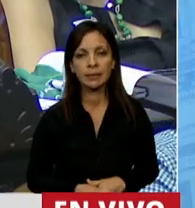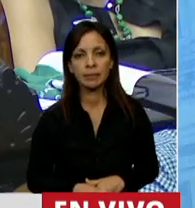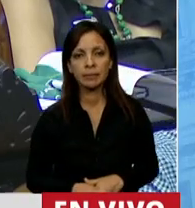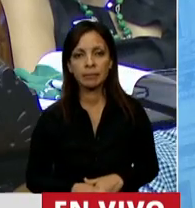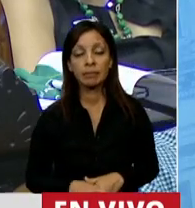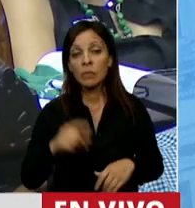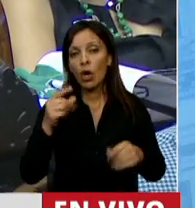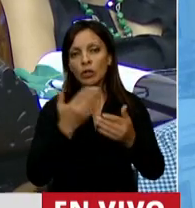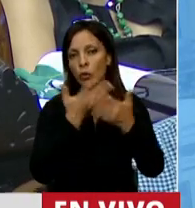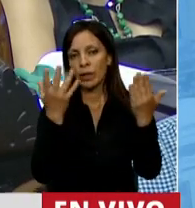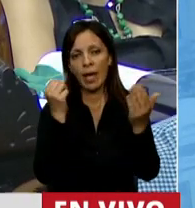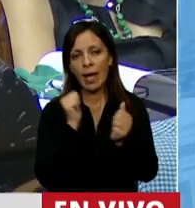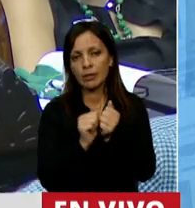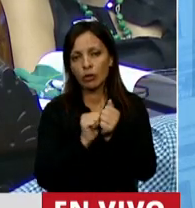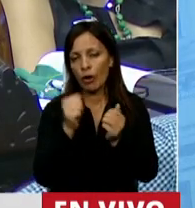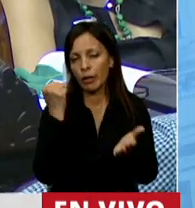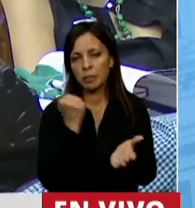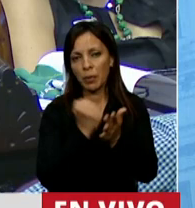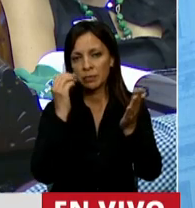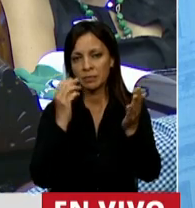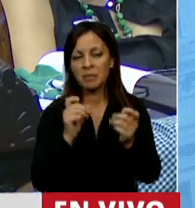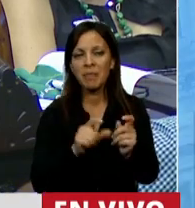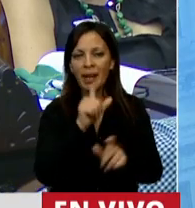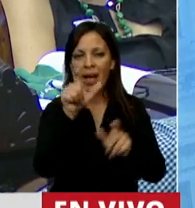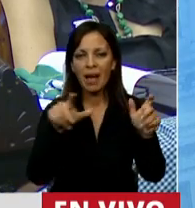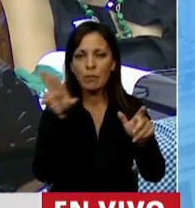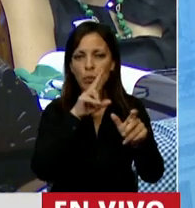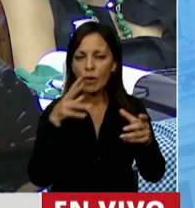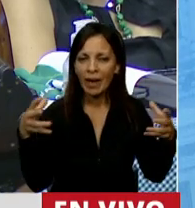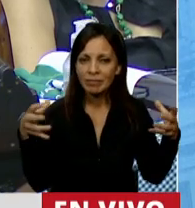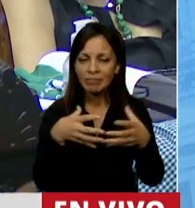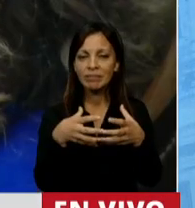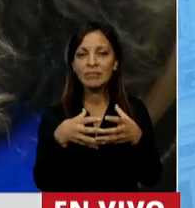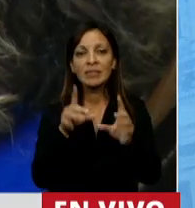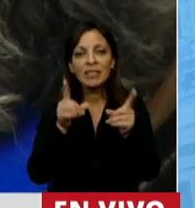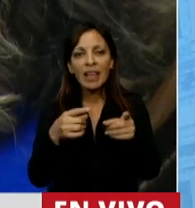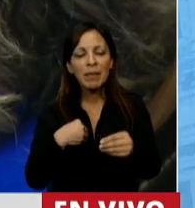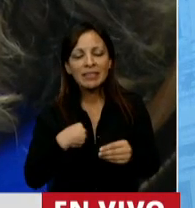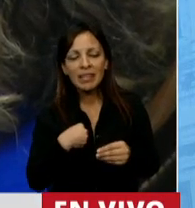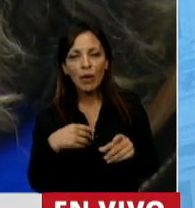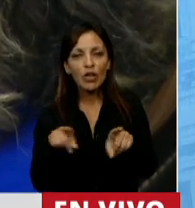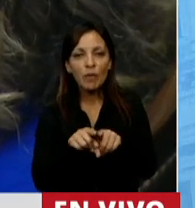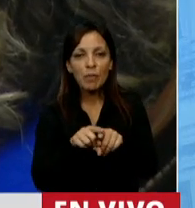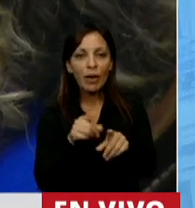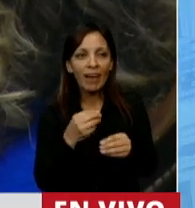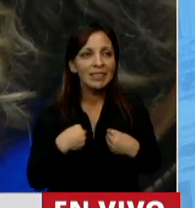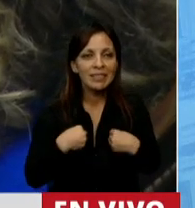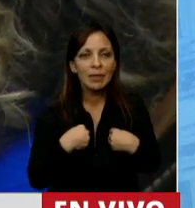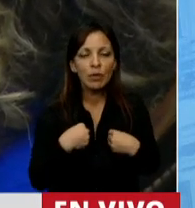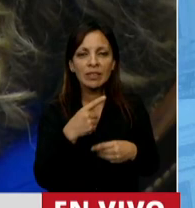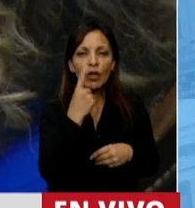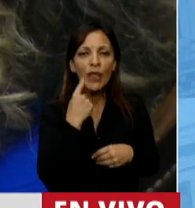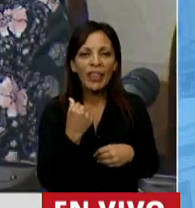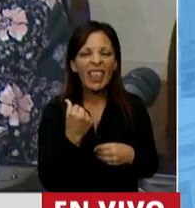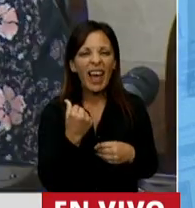Es un día histórico para el movimiento de las mujeres en Argentina y además lo vivimos como se viven esos días históricos, con una